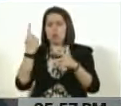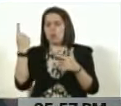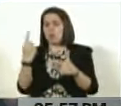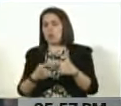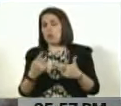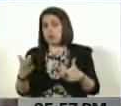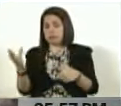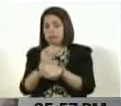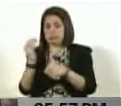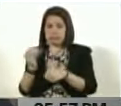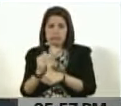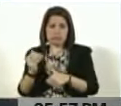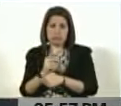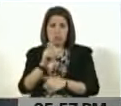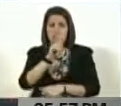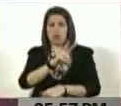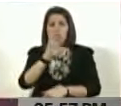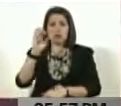aproximadamente, creo que